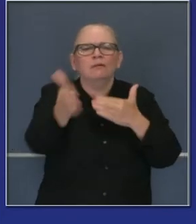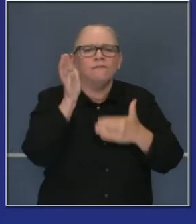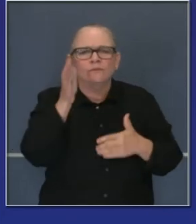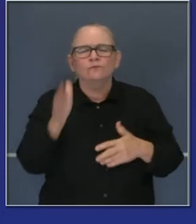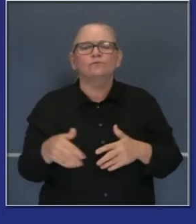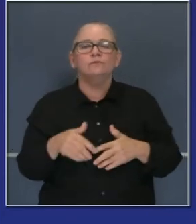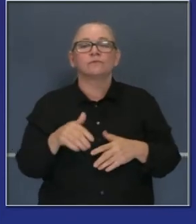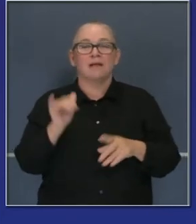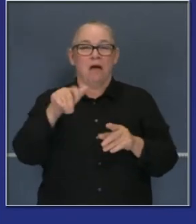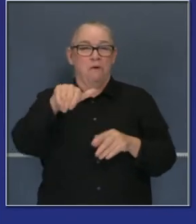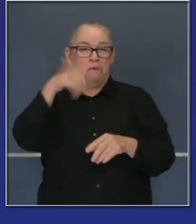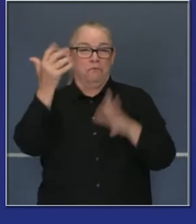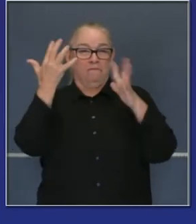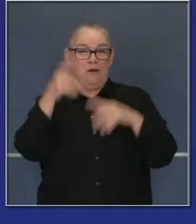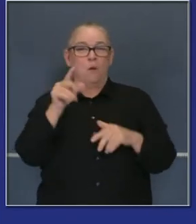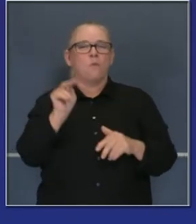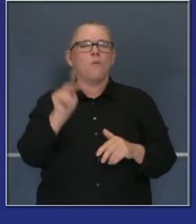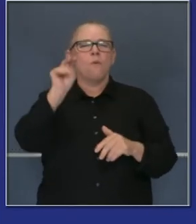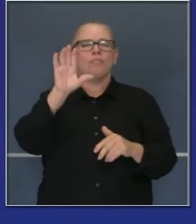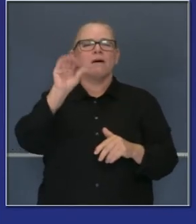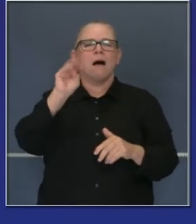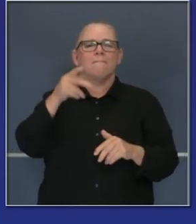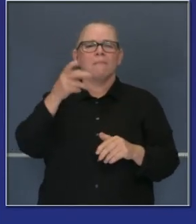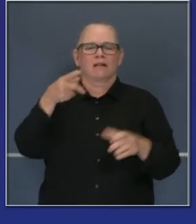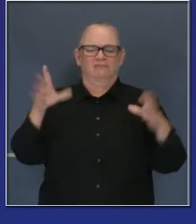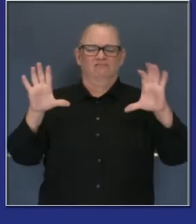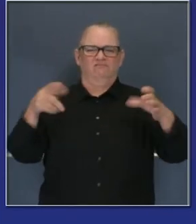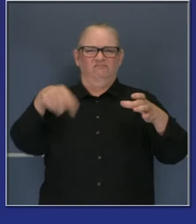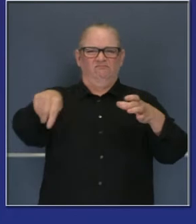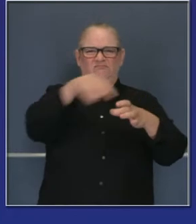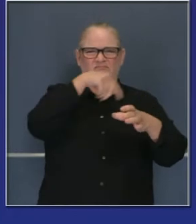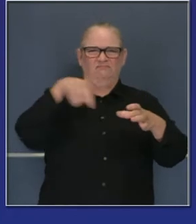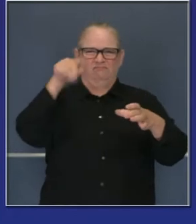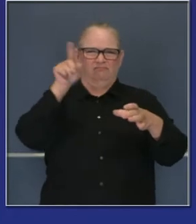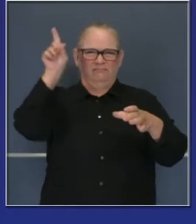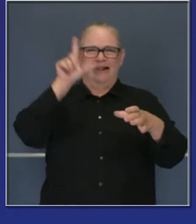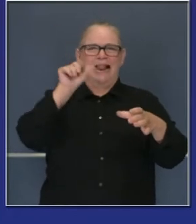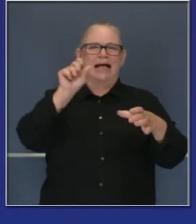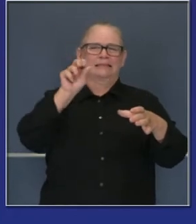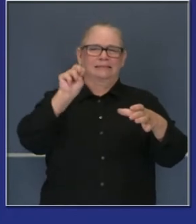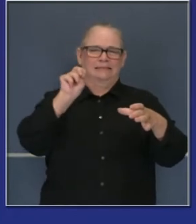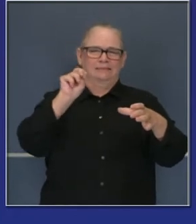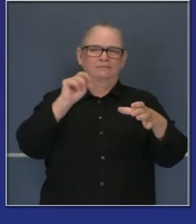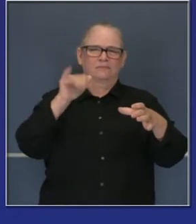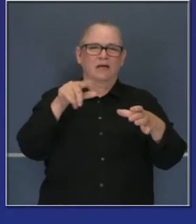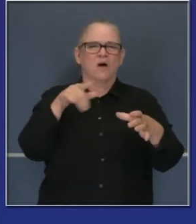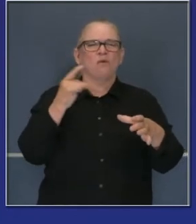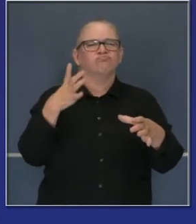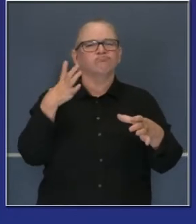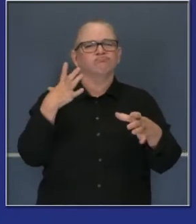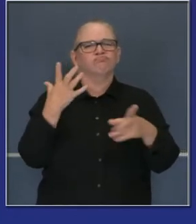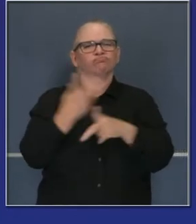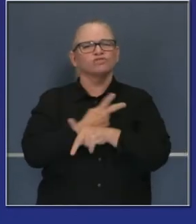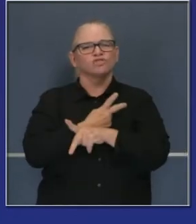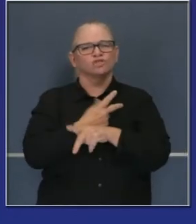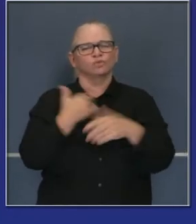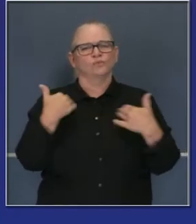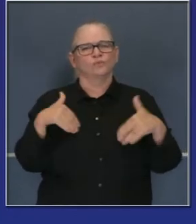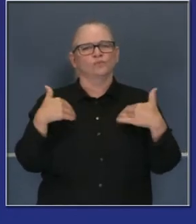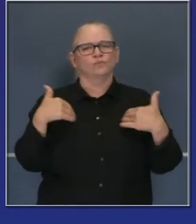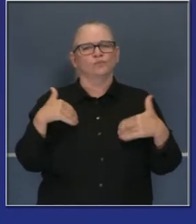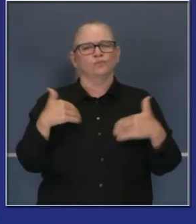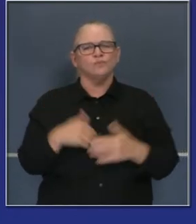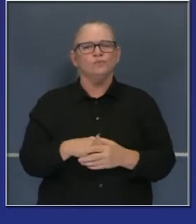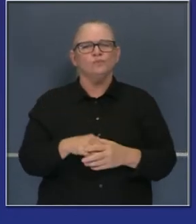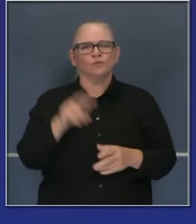complex que lo visitamos hace unas cuantas horas hace unas cuantas horas este ha sido el más devastador ven ahí el